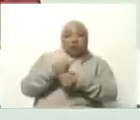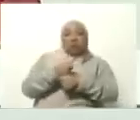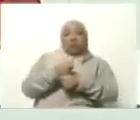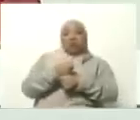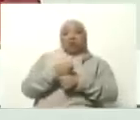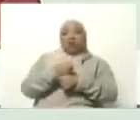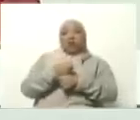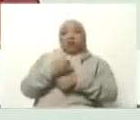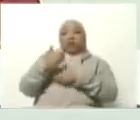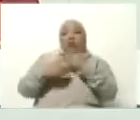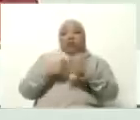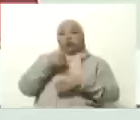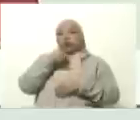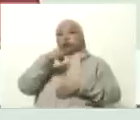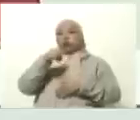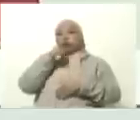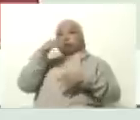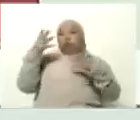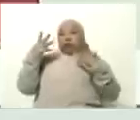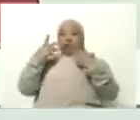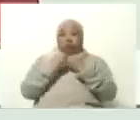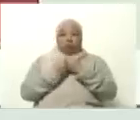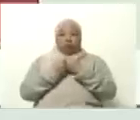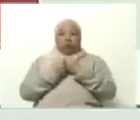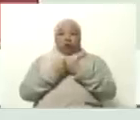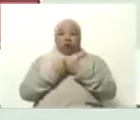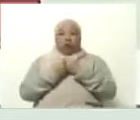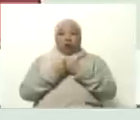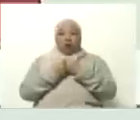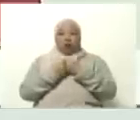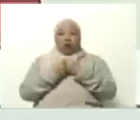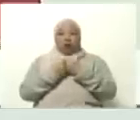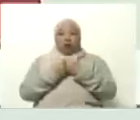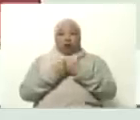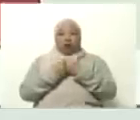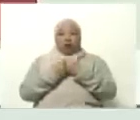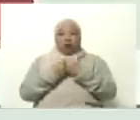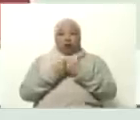Que paguen el precio justo del petróleo.